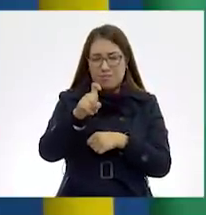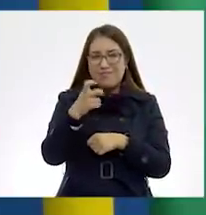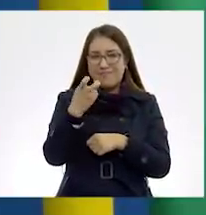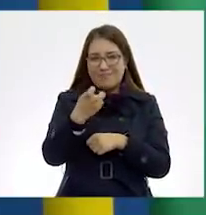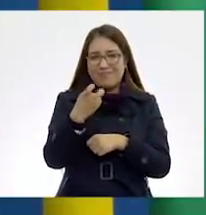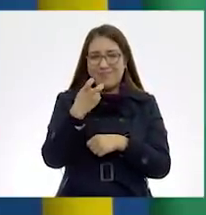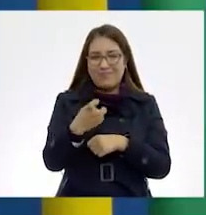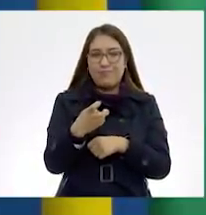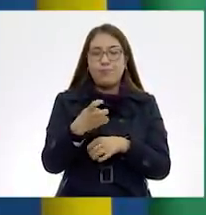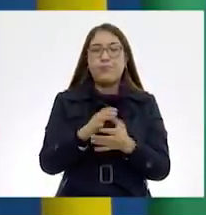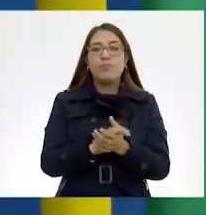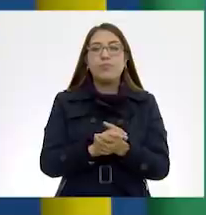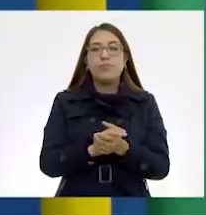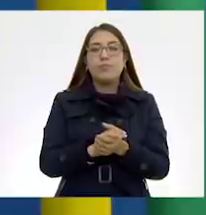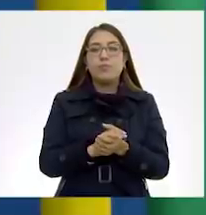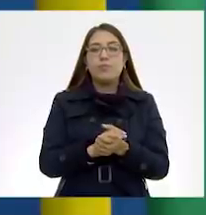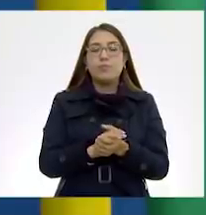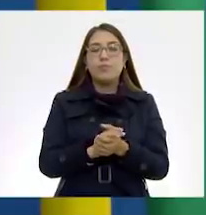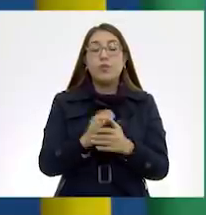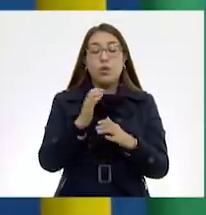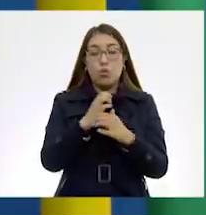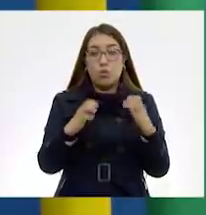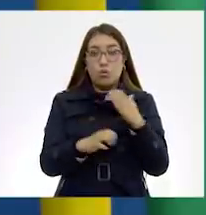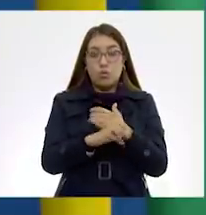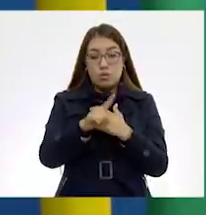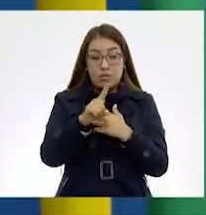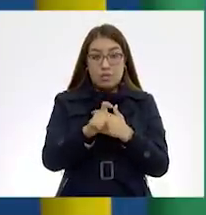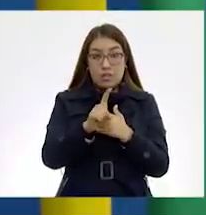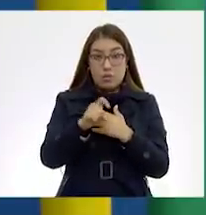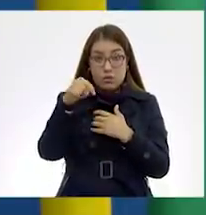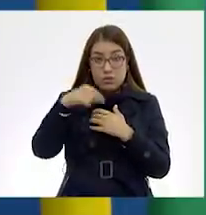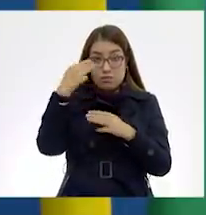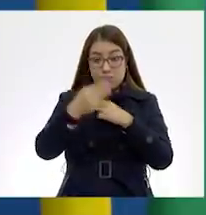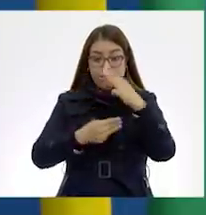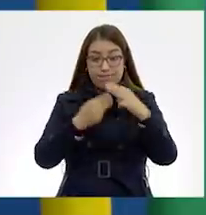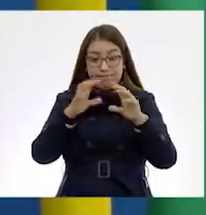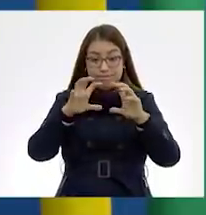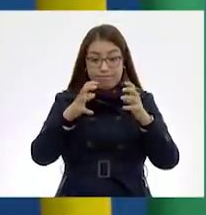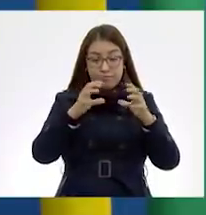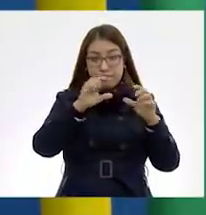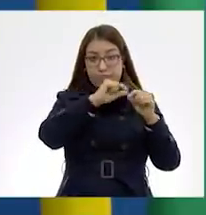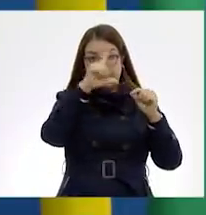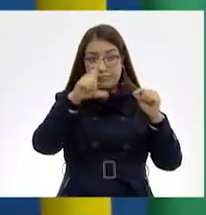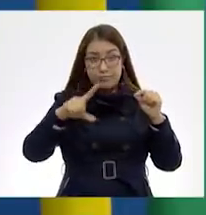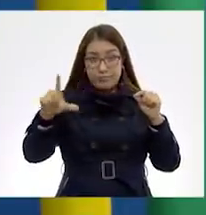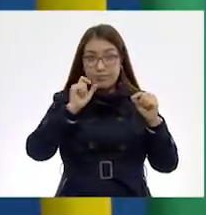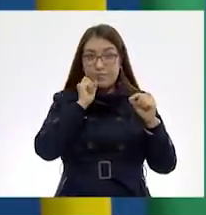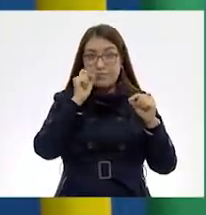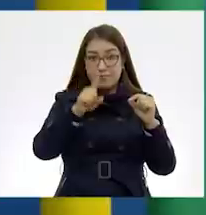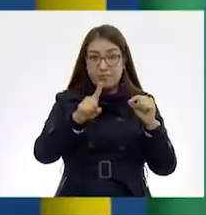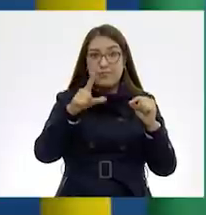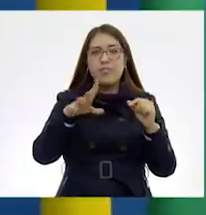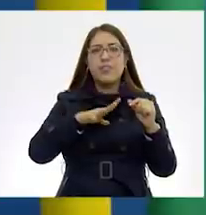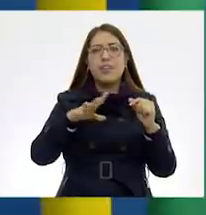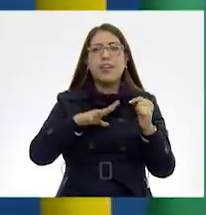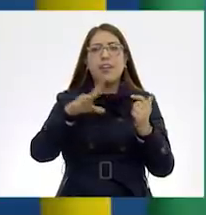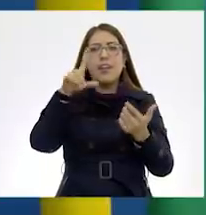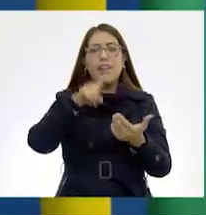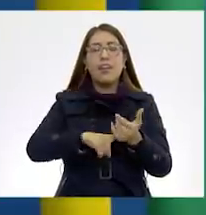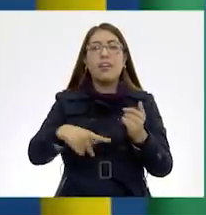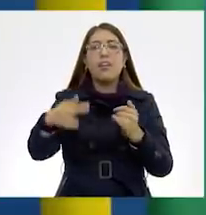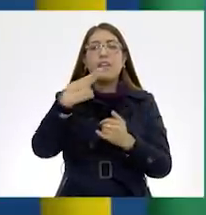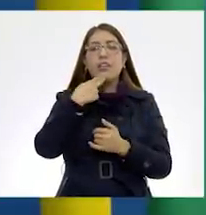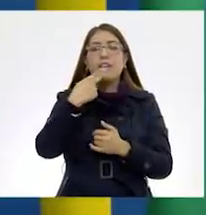que la distribución de los cuerpos de agua superficial condiciona la disponibilidad de recurso hídrico para